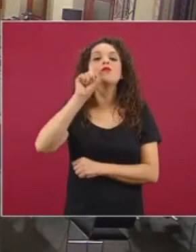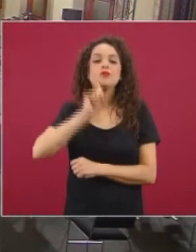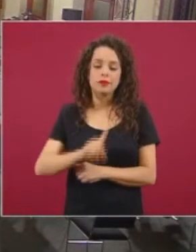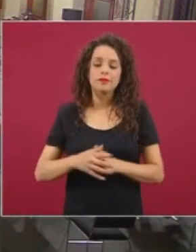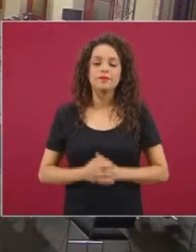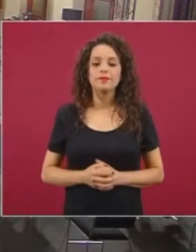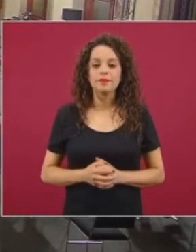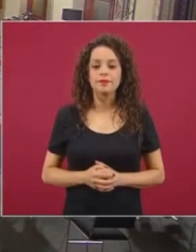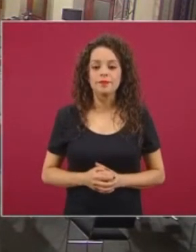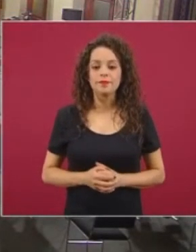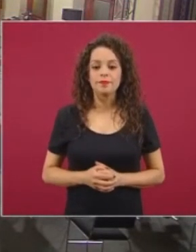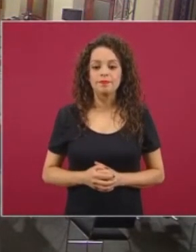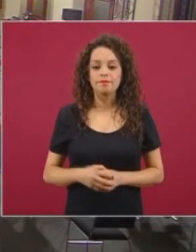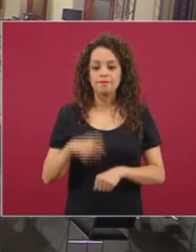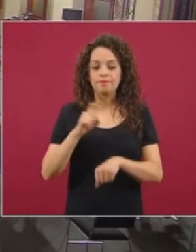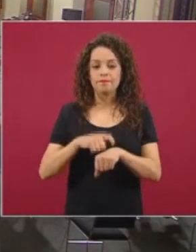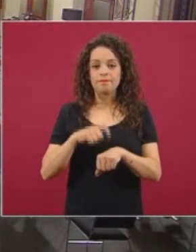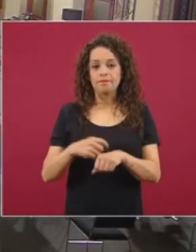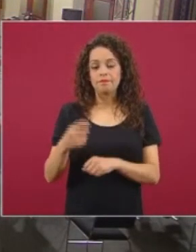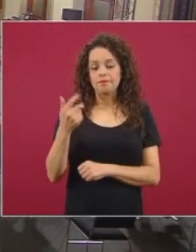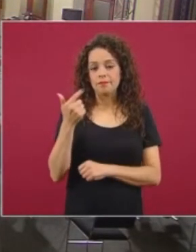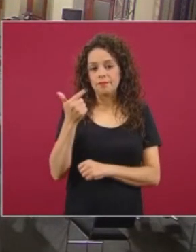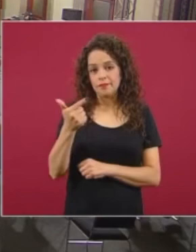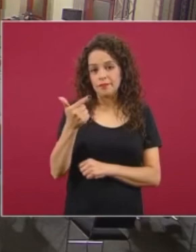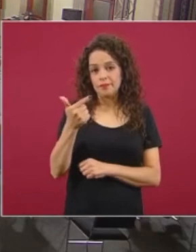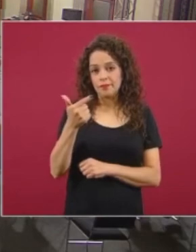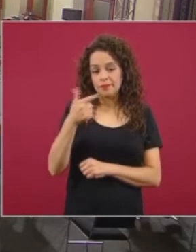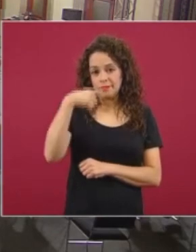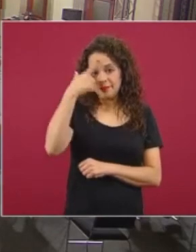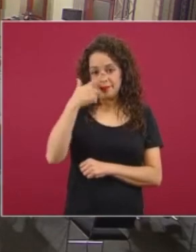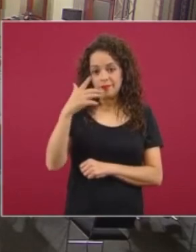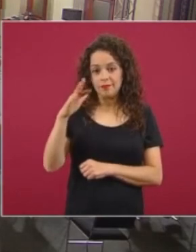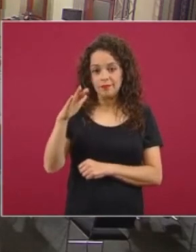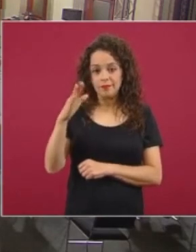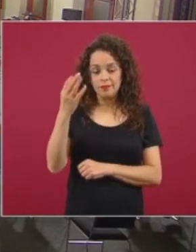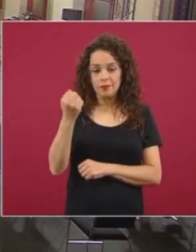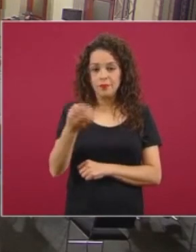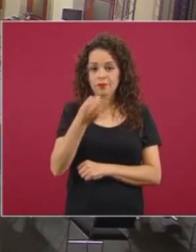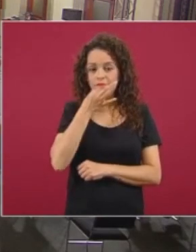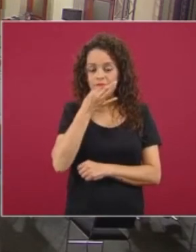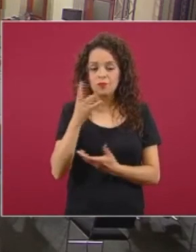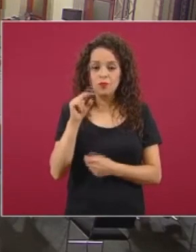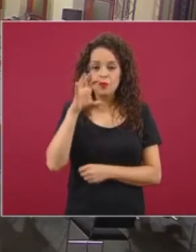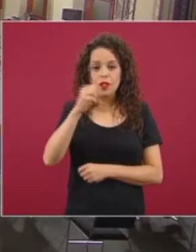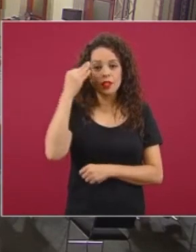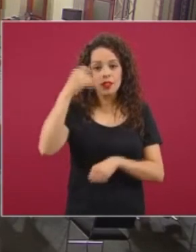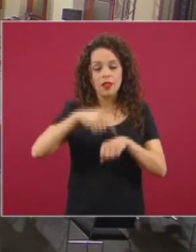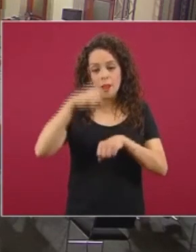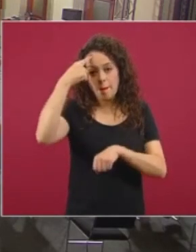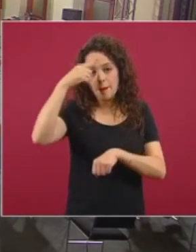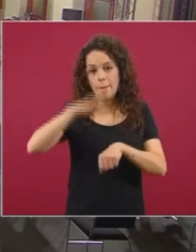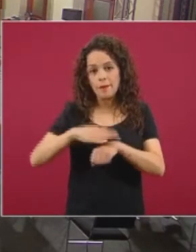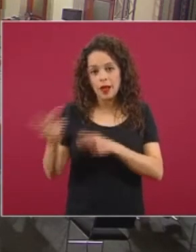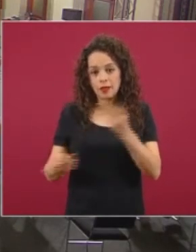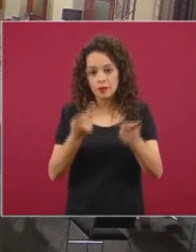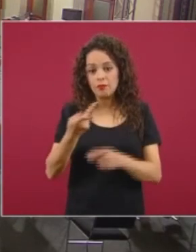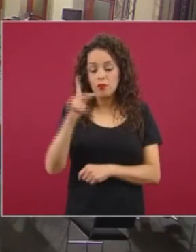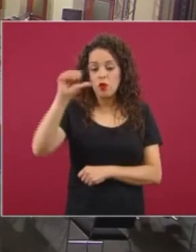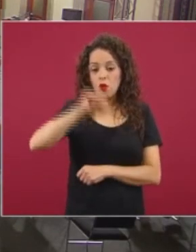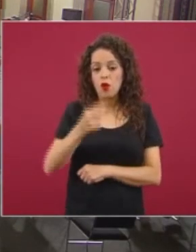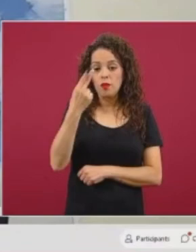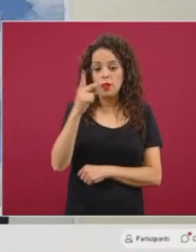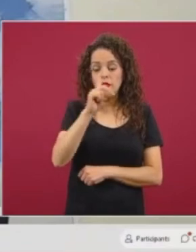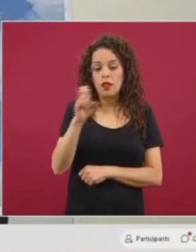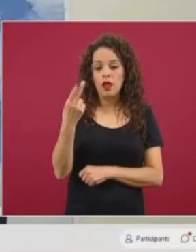Doctora Gassman, son las 19:59, ya no nos daría tiempo de otra pregunta, pero hoy, 25 de noviembre